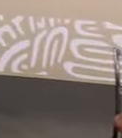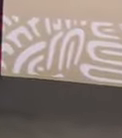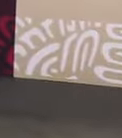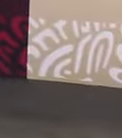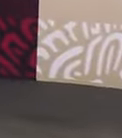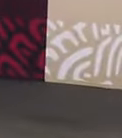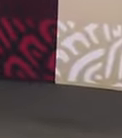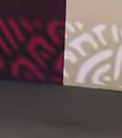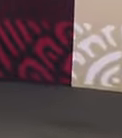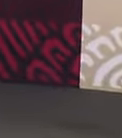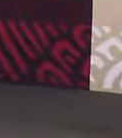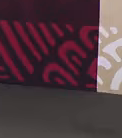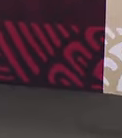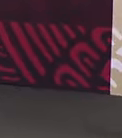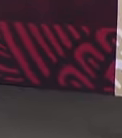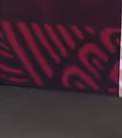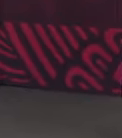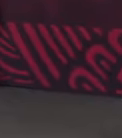Sí,